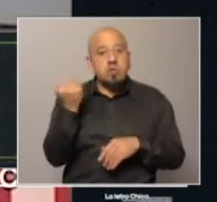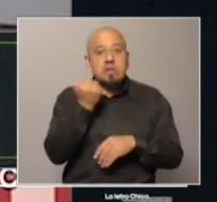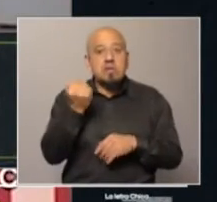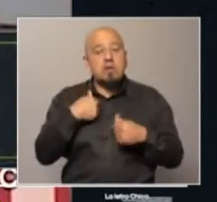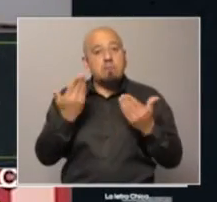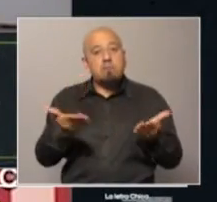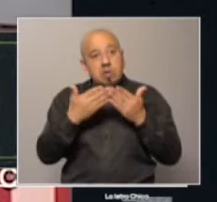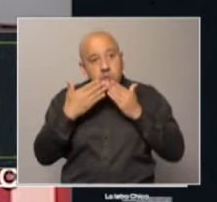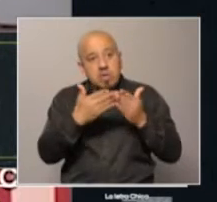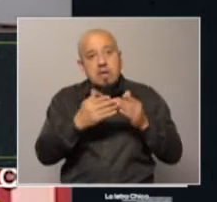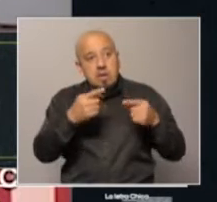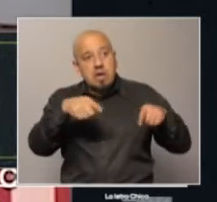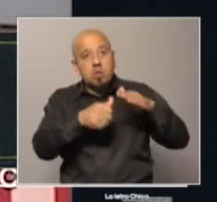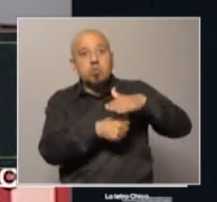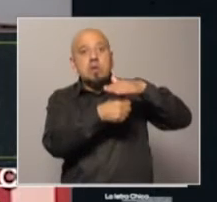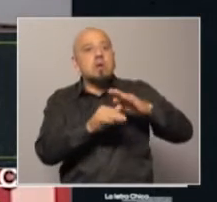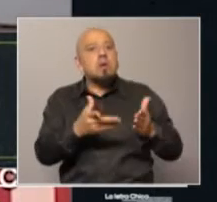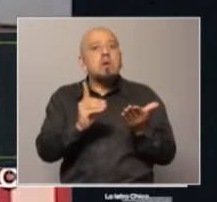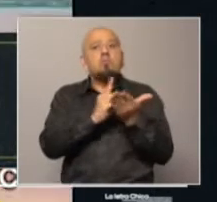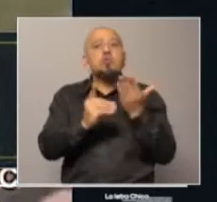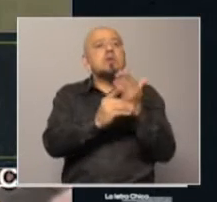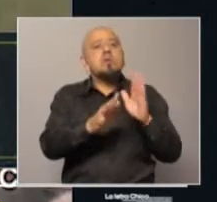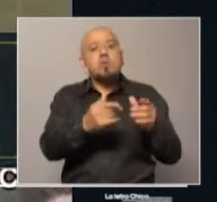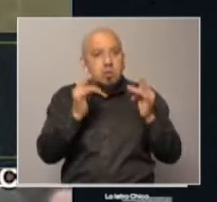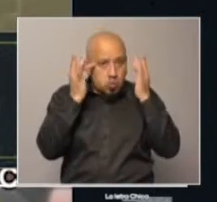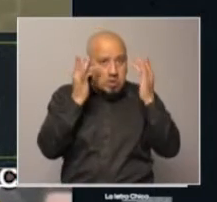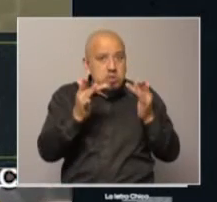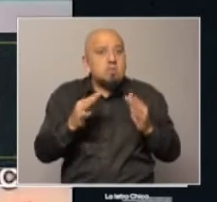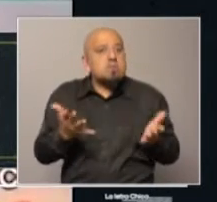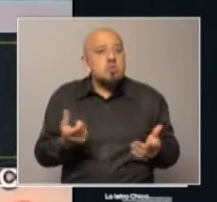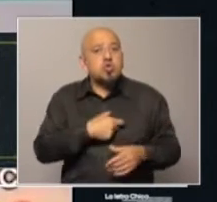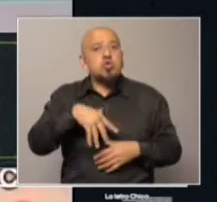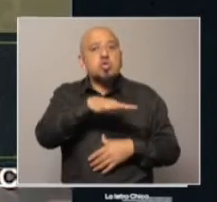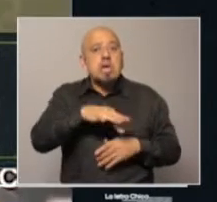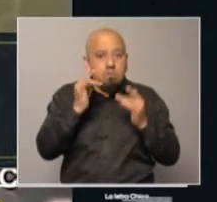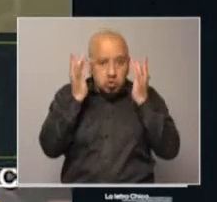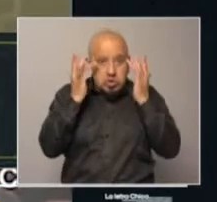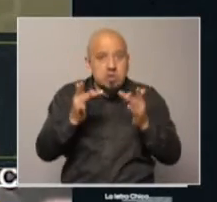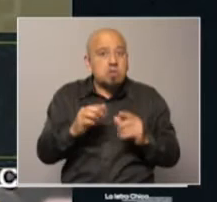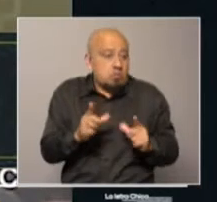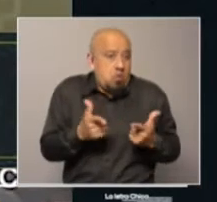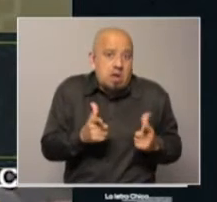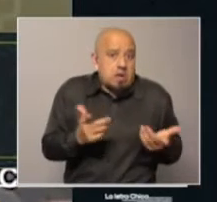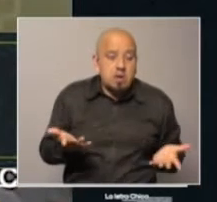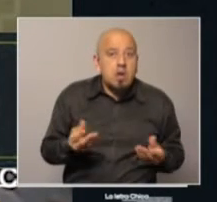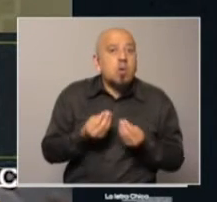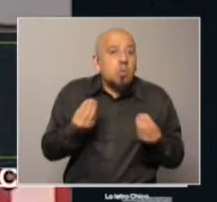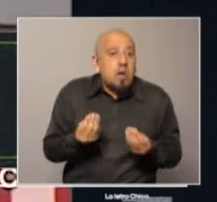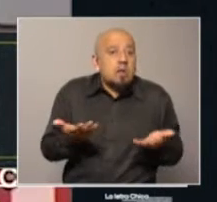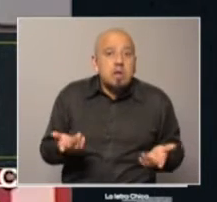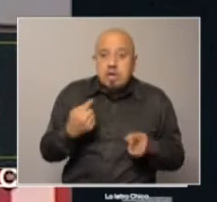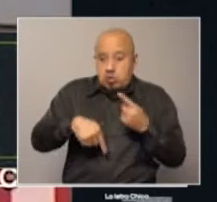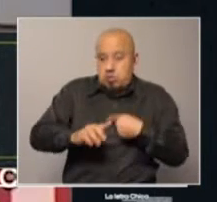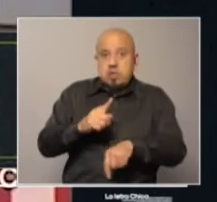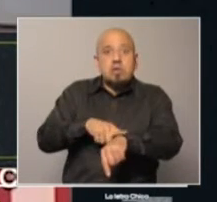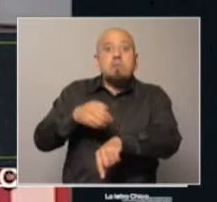a las autoridades es ¿cuál es el proyecto educativo? No hay proyecto socioeducativo, y ese es el problema, digamos, y en el mediano plazo